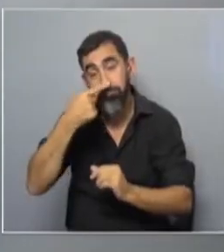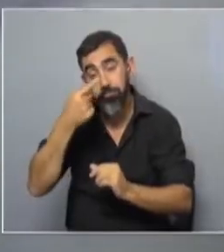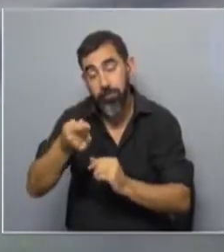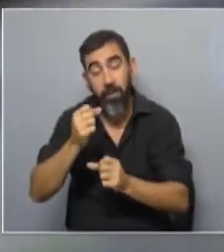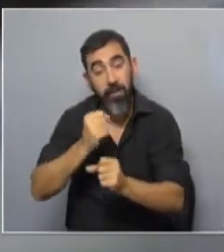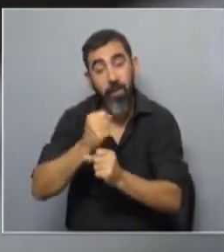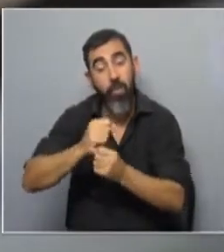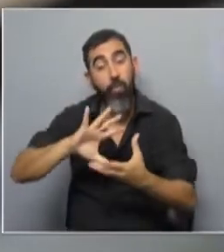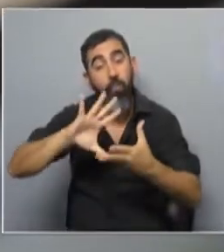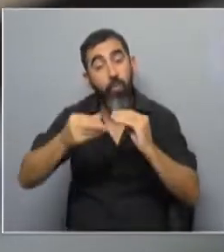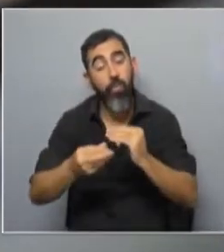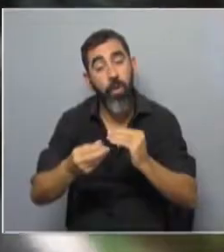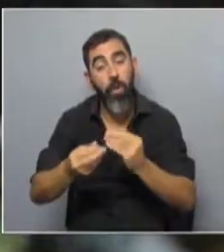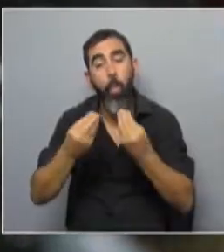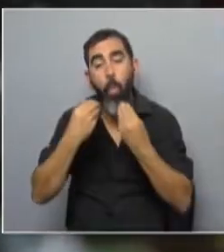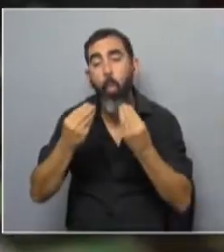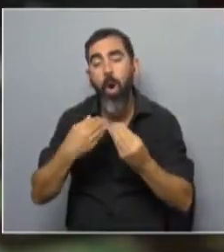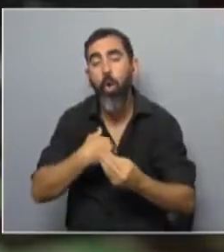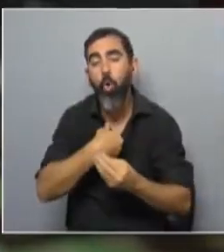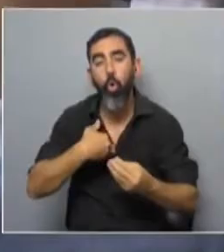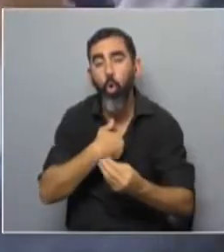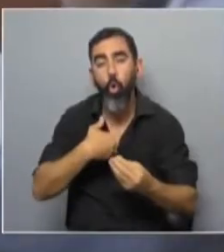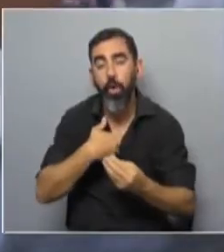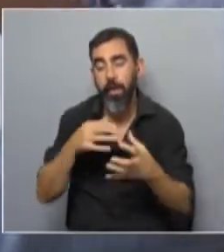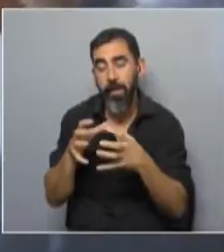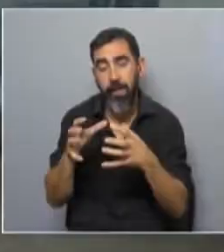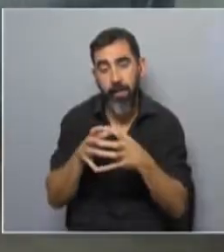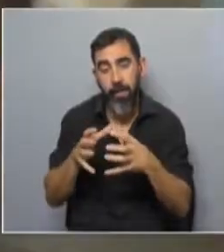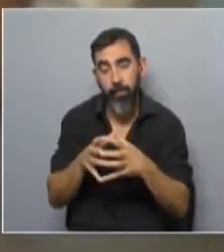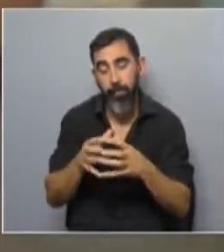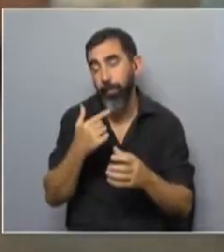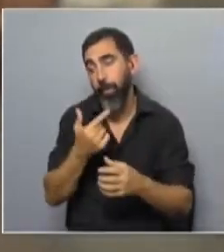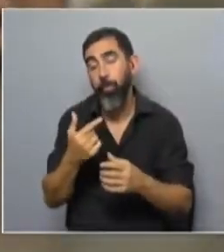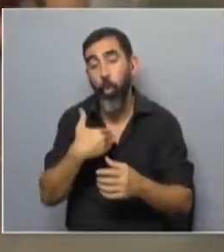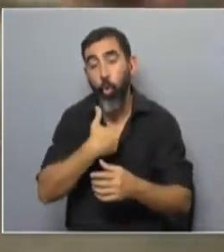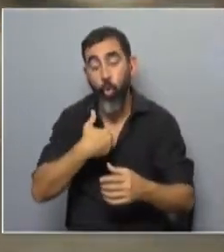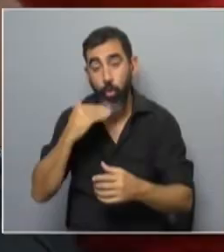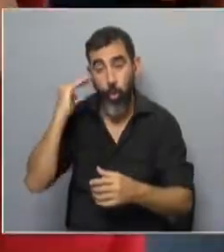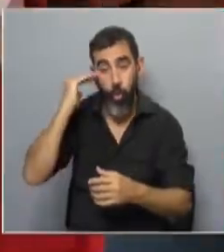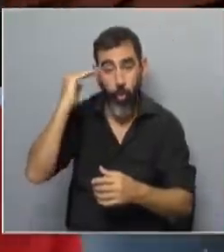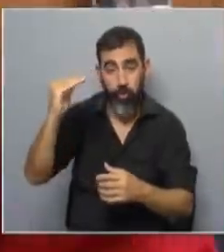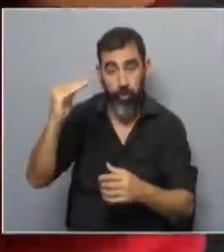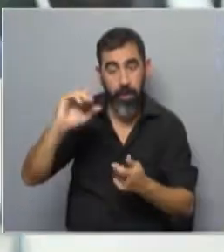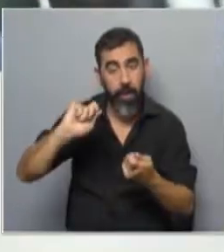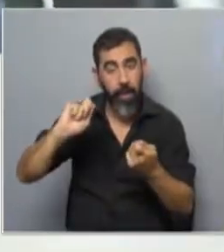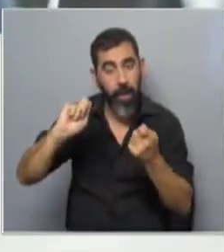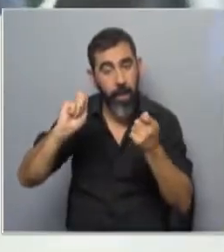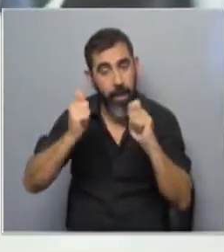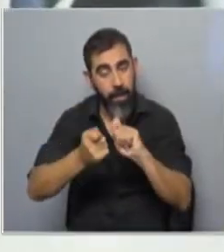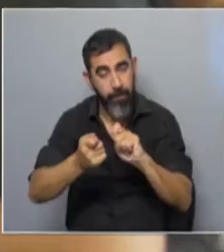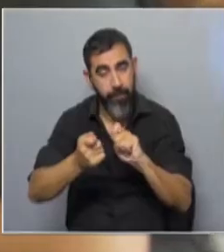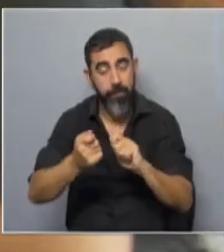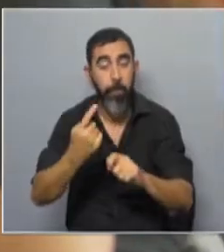de trabajo ver cuáles son los roles que se van dando en el equipo, ¿no? Porque el rol del docente muta, digamos, o cambia hacia un